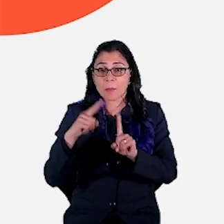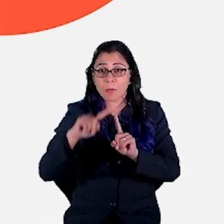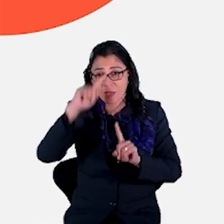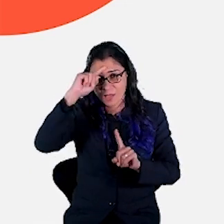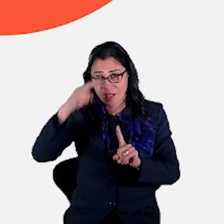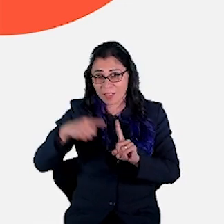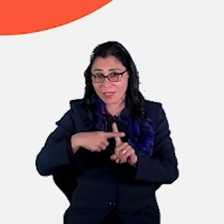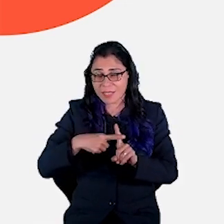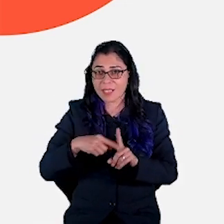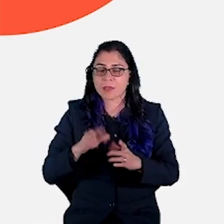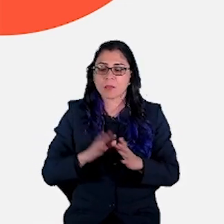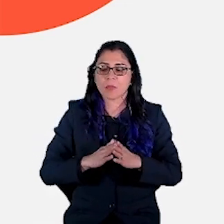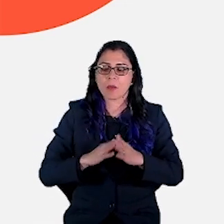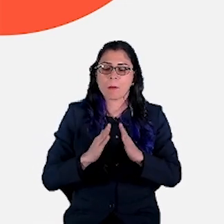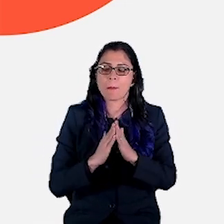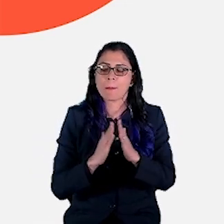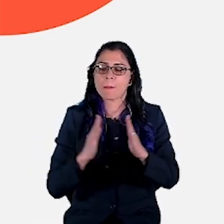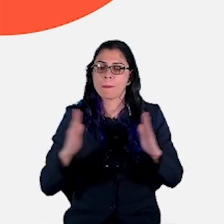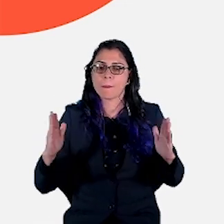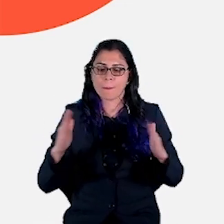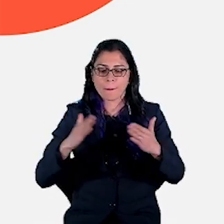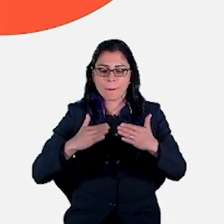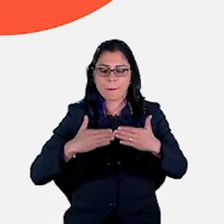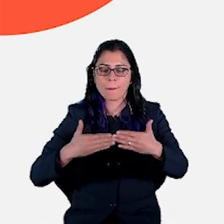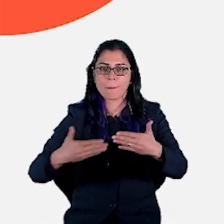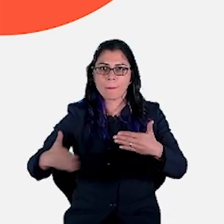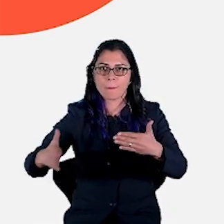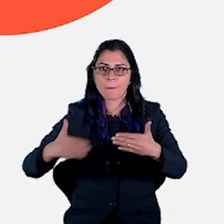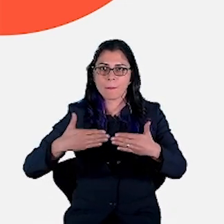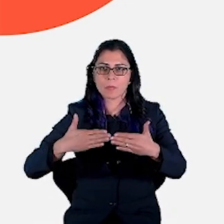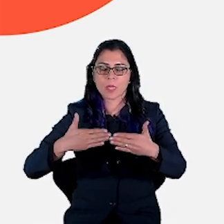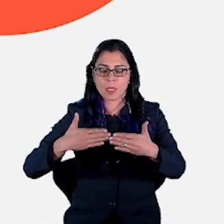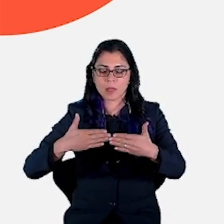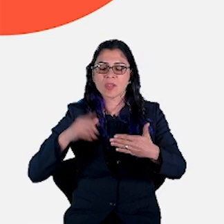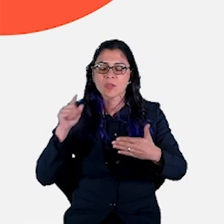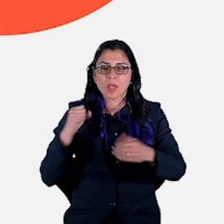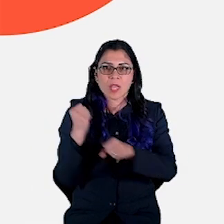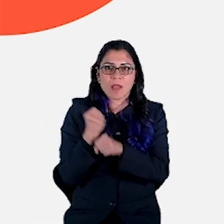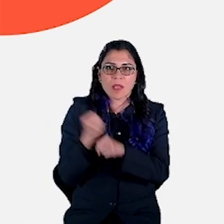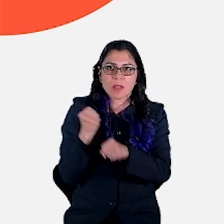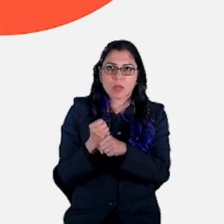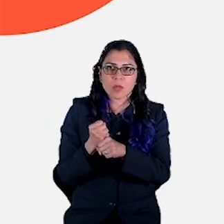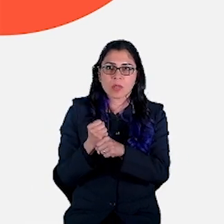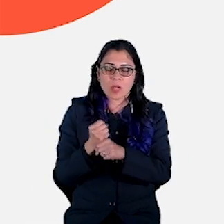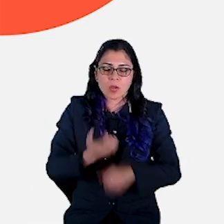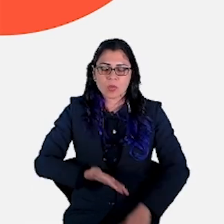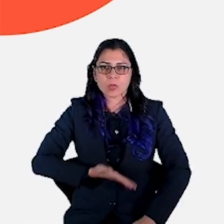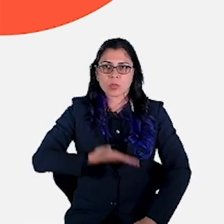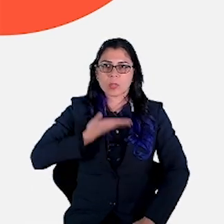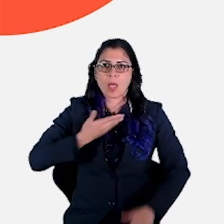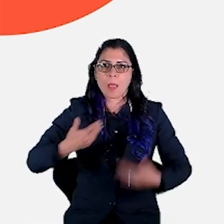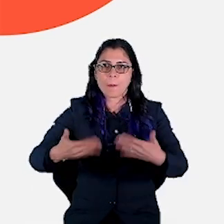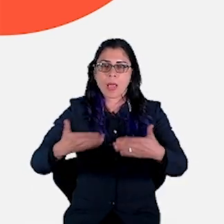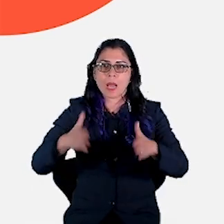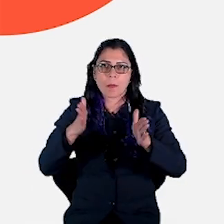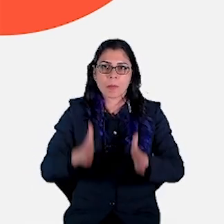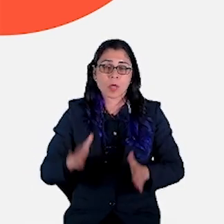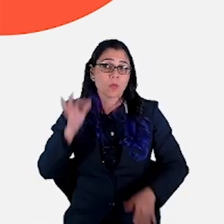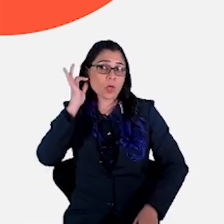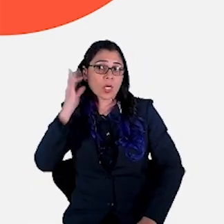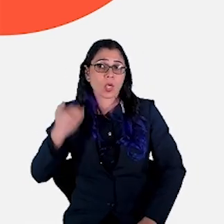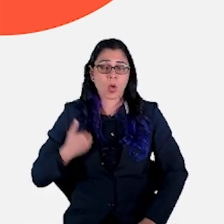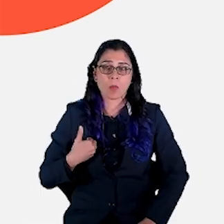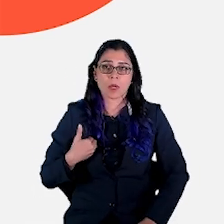para la ampliación del canal el el canal de Panamá es operado orgullosamente por panameños y panameñas